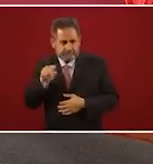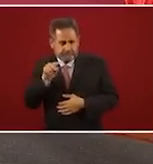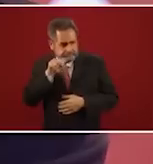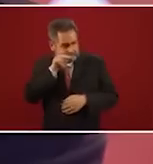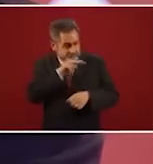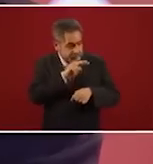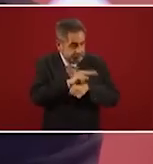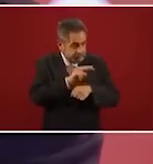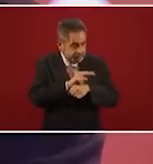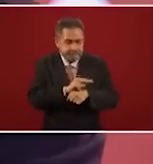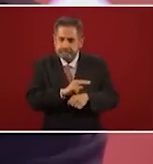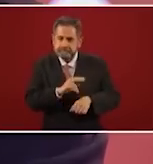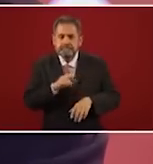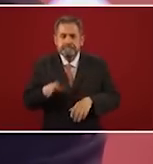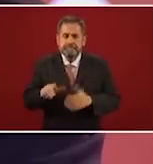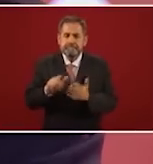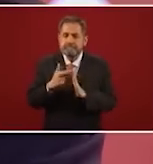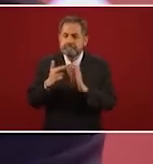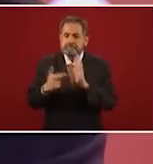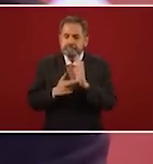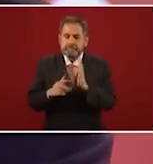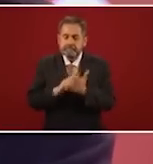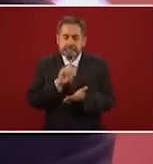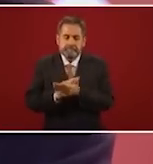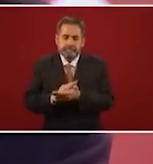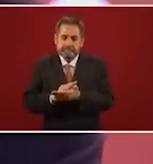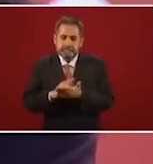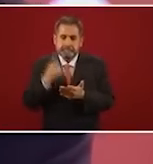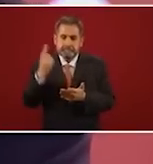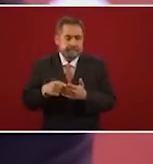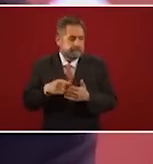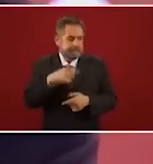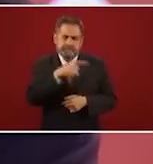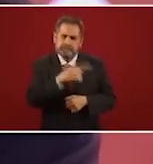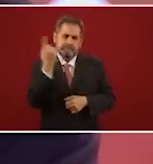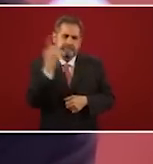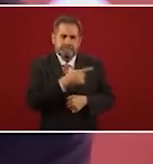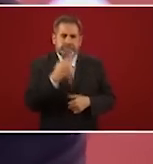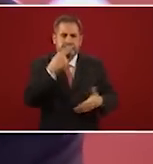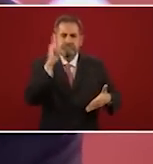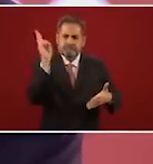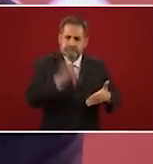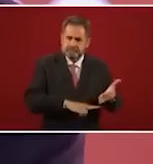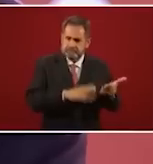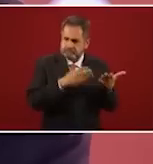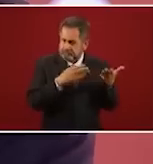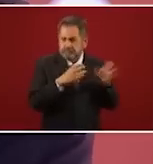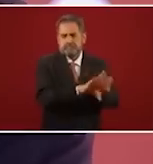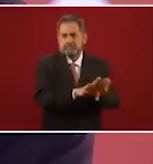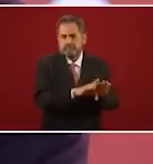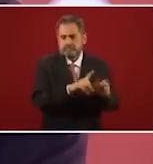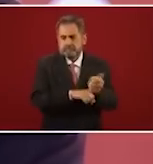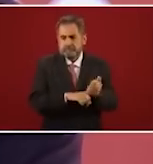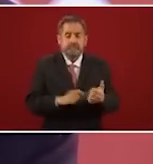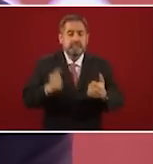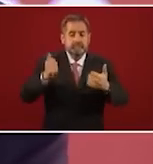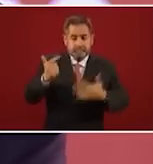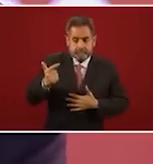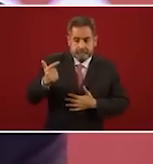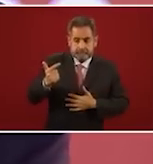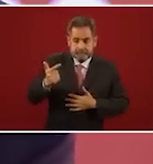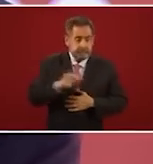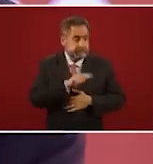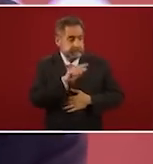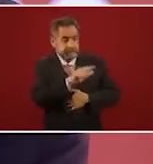Sanitarios, de acuerdo a lo que mandata el reglamento y la ley, cerró 7 de las